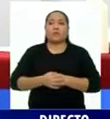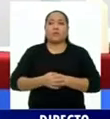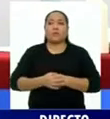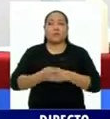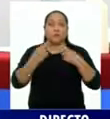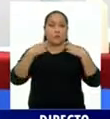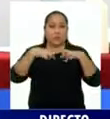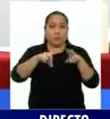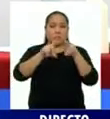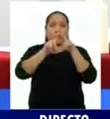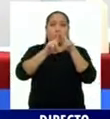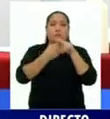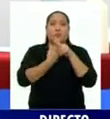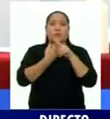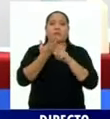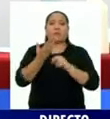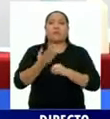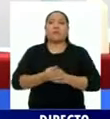empezar